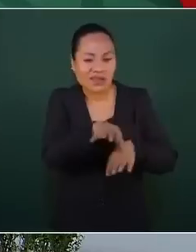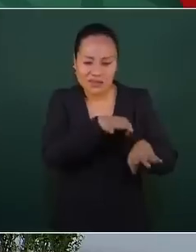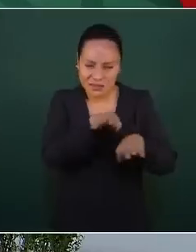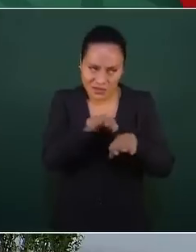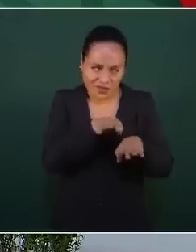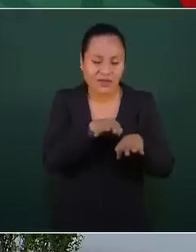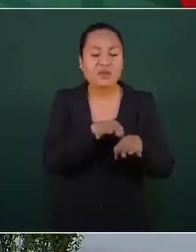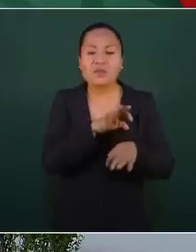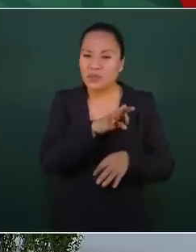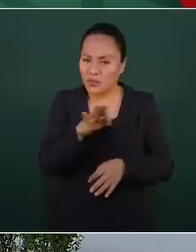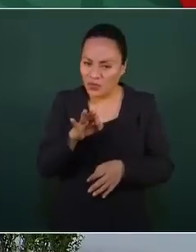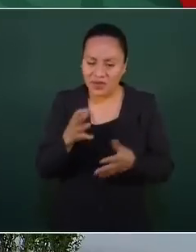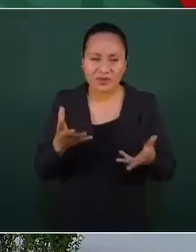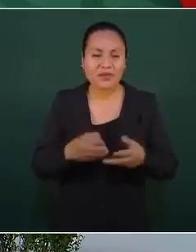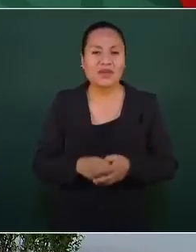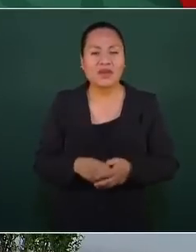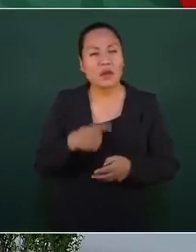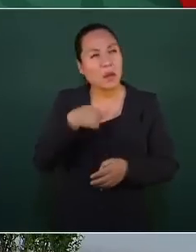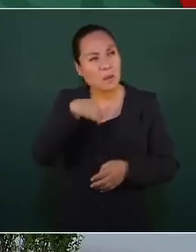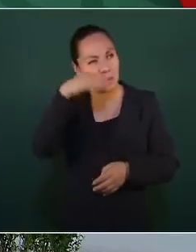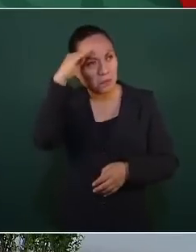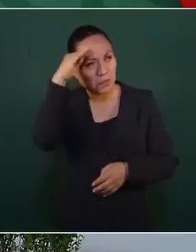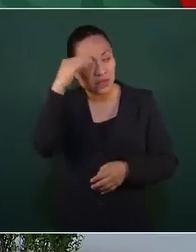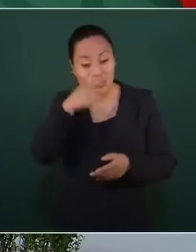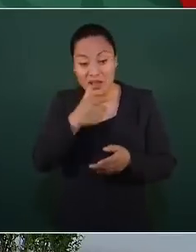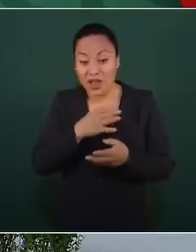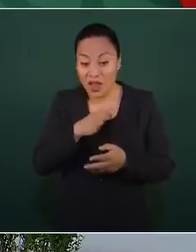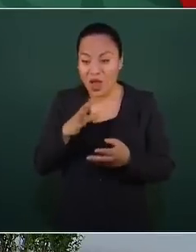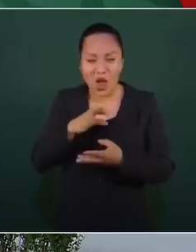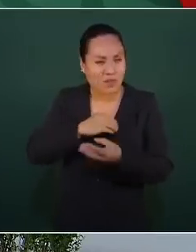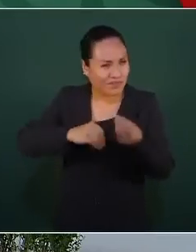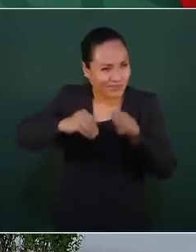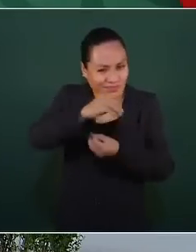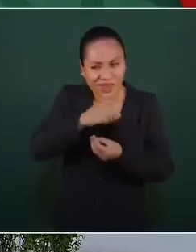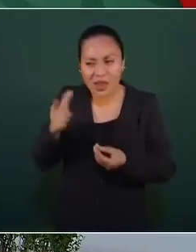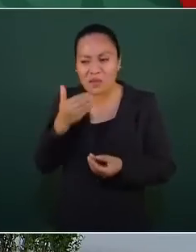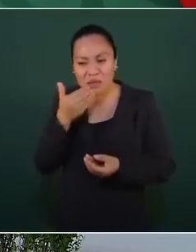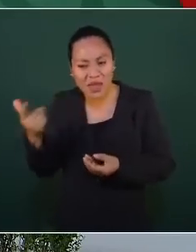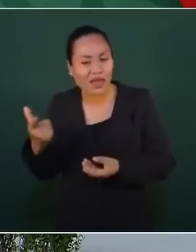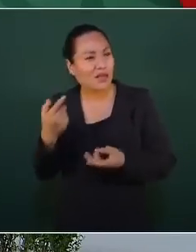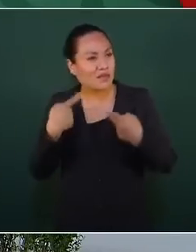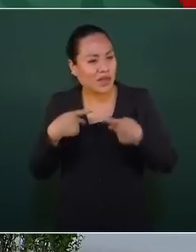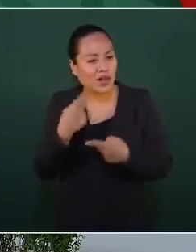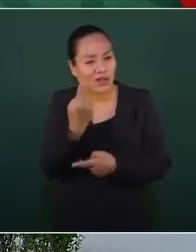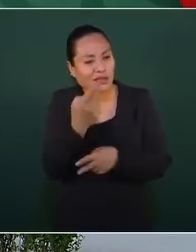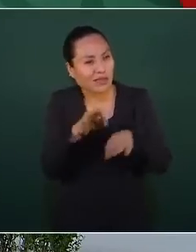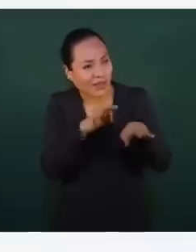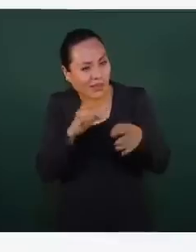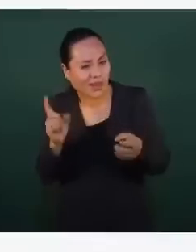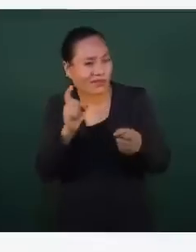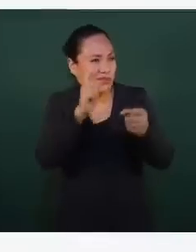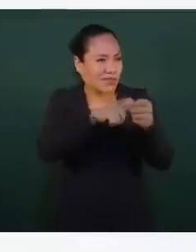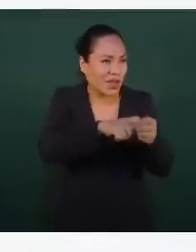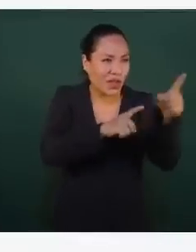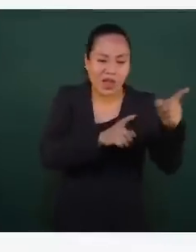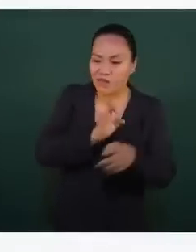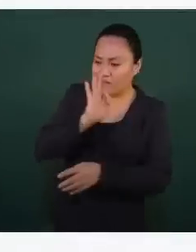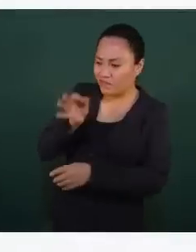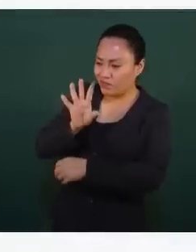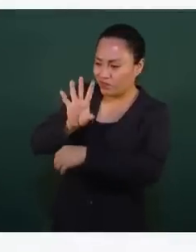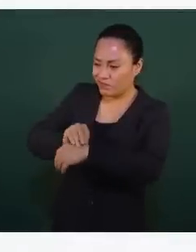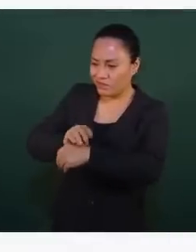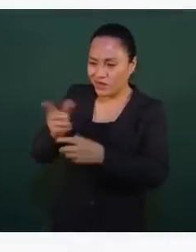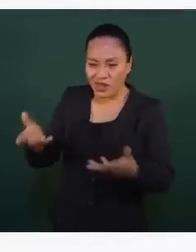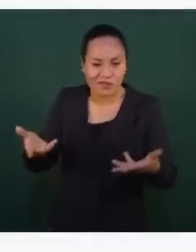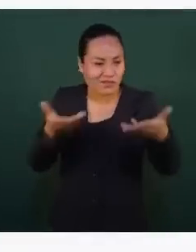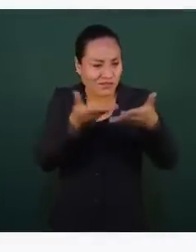Considero que la combinación de estas circunstancias abre una oportunidad perfecta para planificar,